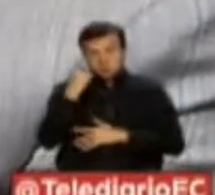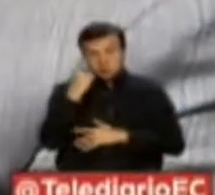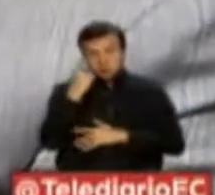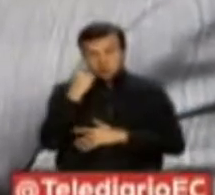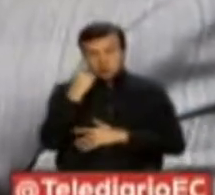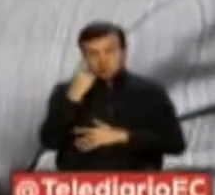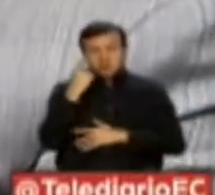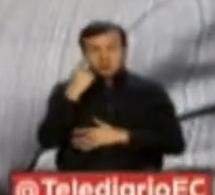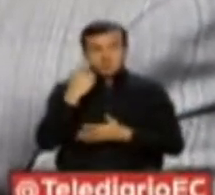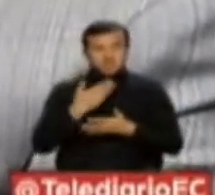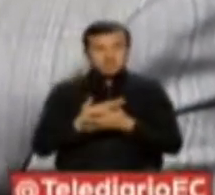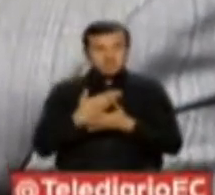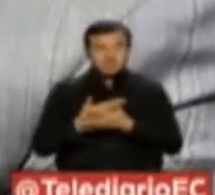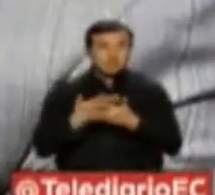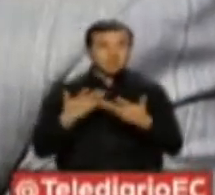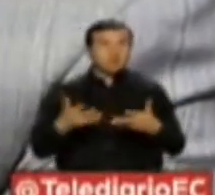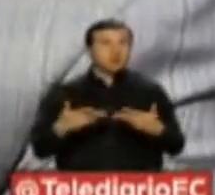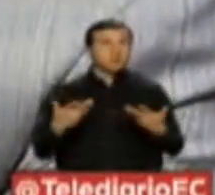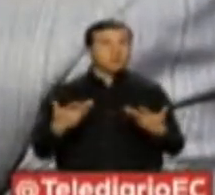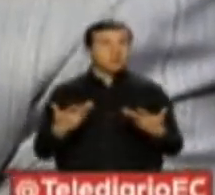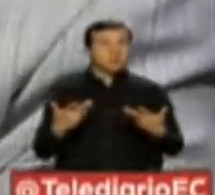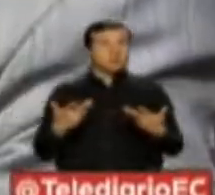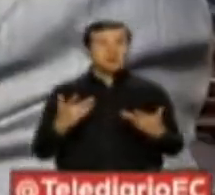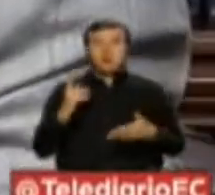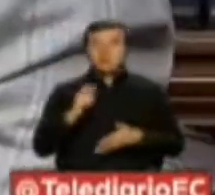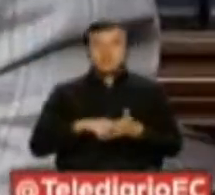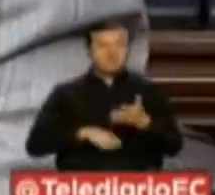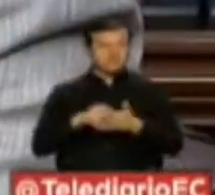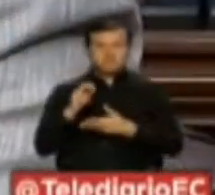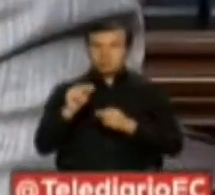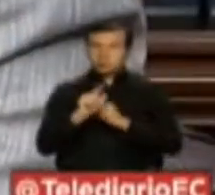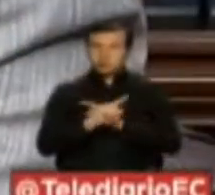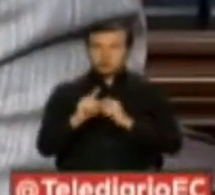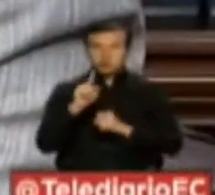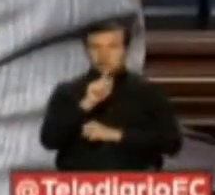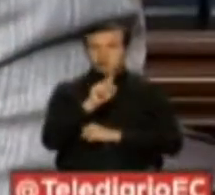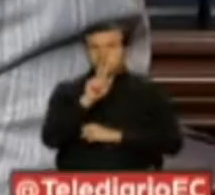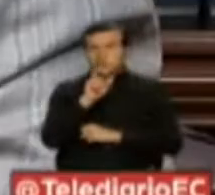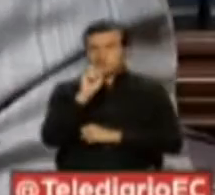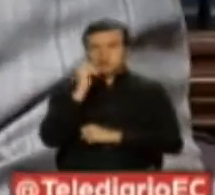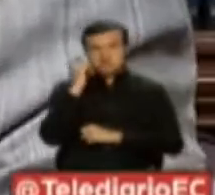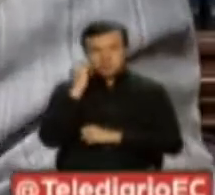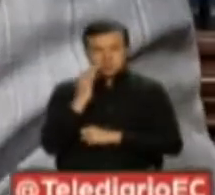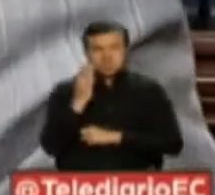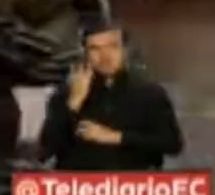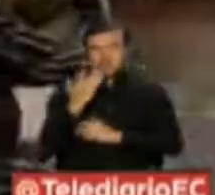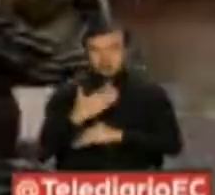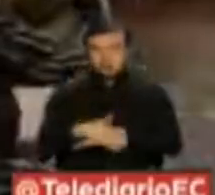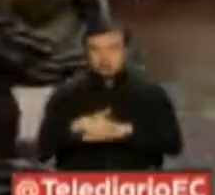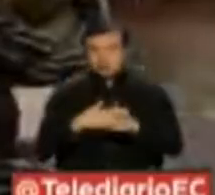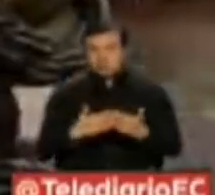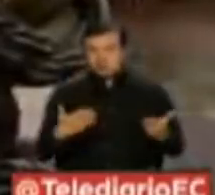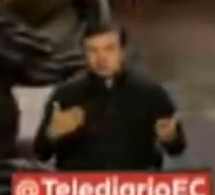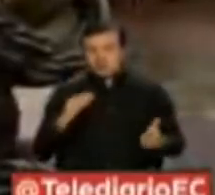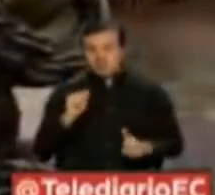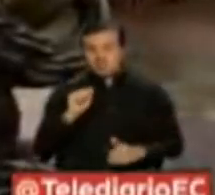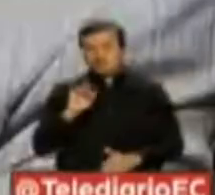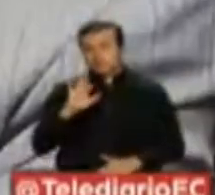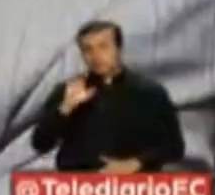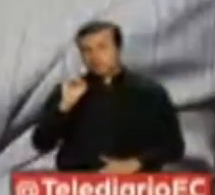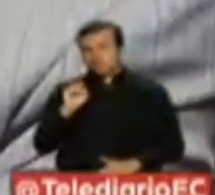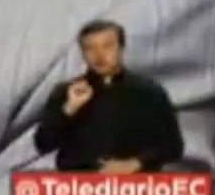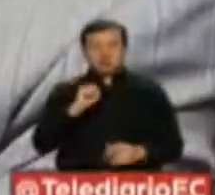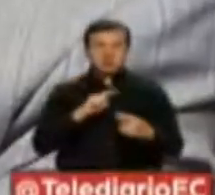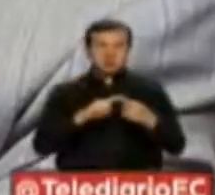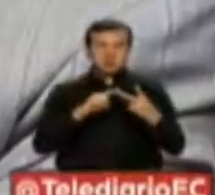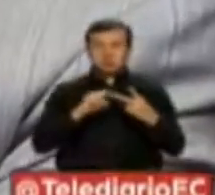para la sustanciación de esta causa no autoriza más allá de 120 días la conclusión. Tanto Acosta como Silva